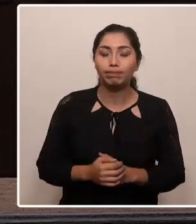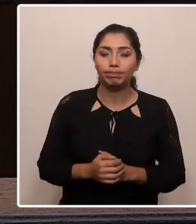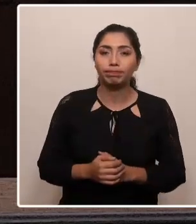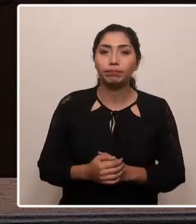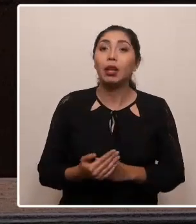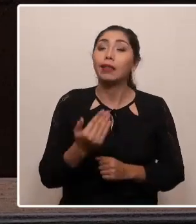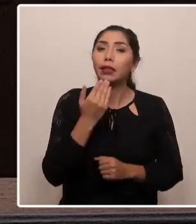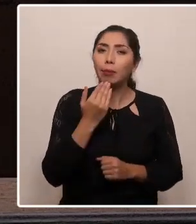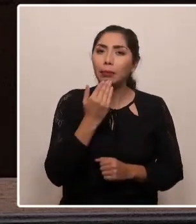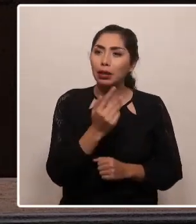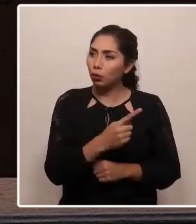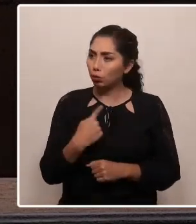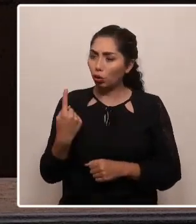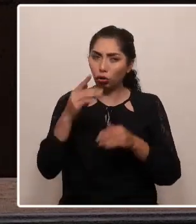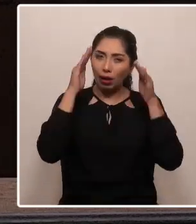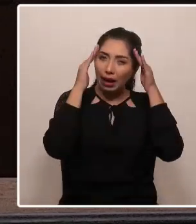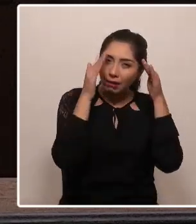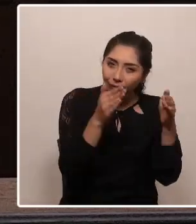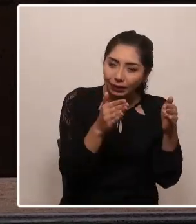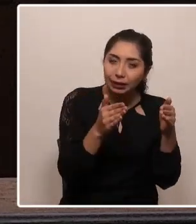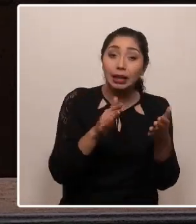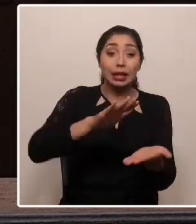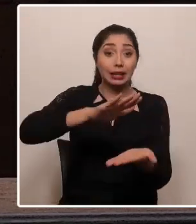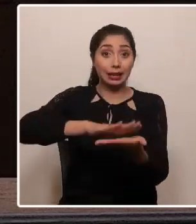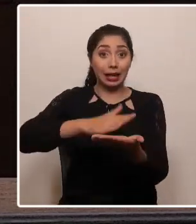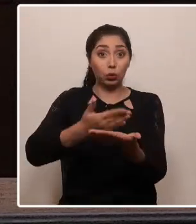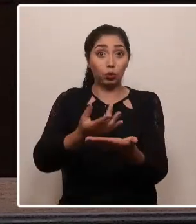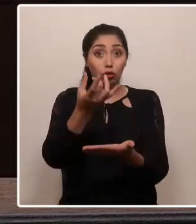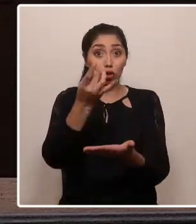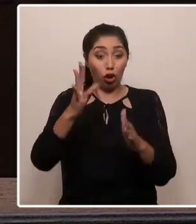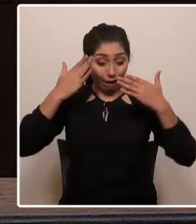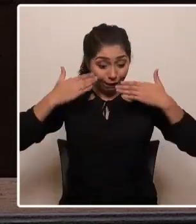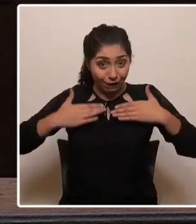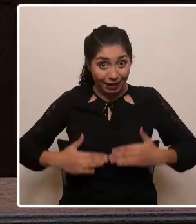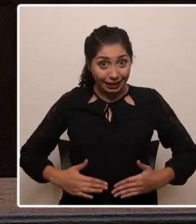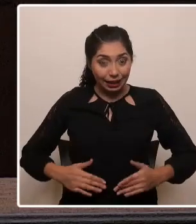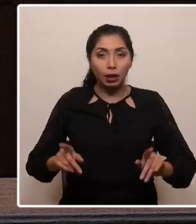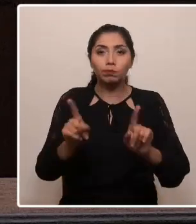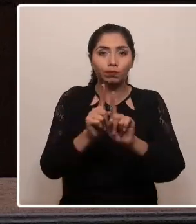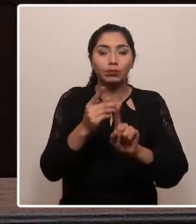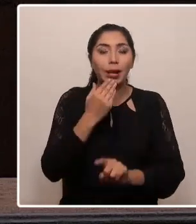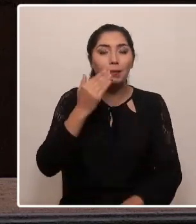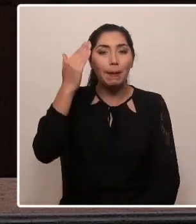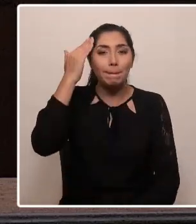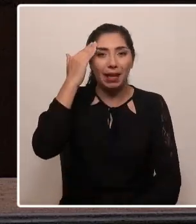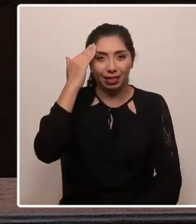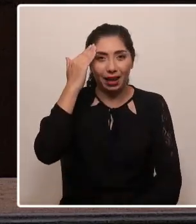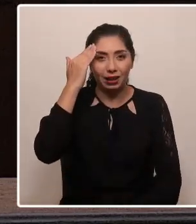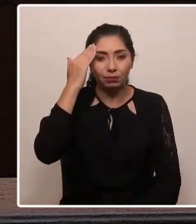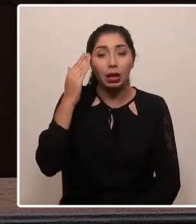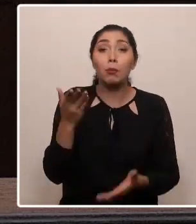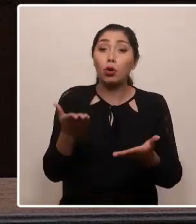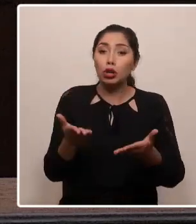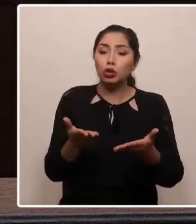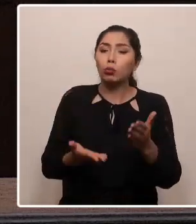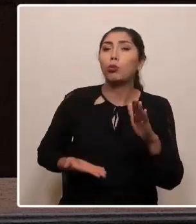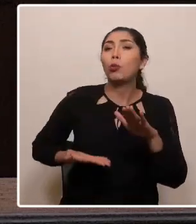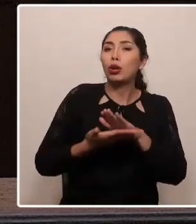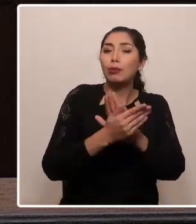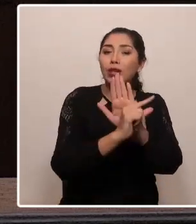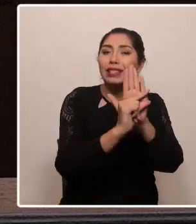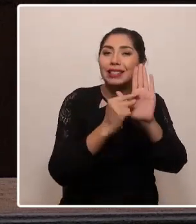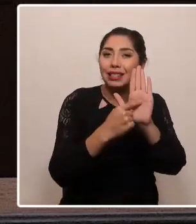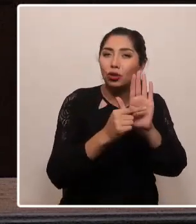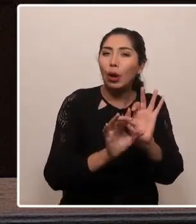haciendo énfasis en que la salud no es solo física, sino también mental. Por eso proponemos un inciso especial